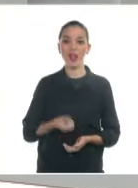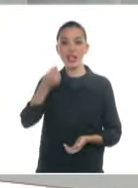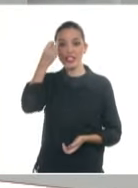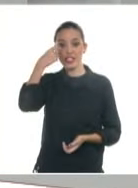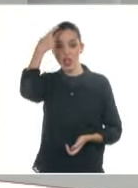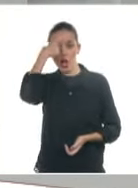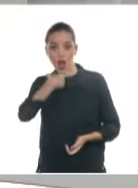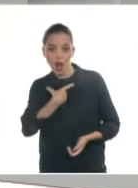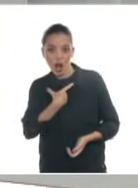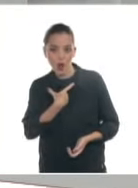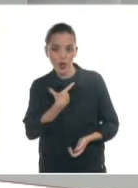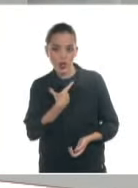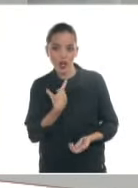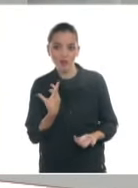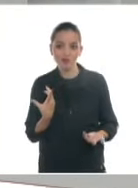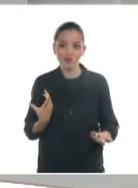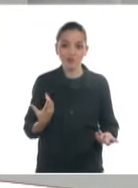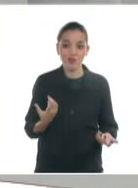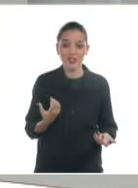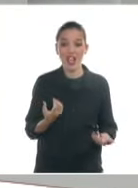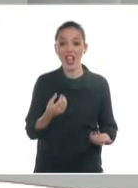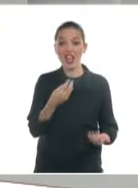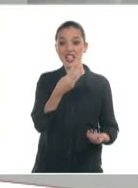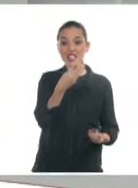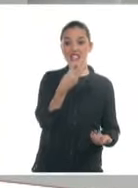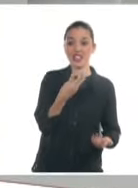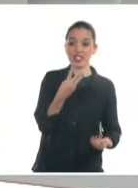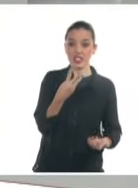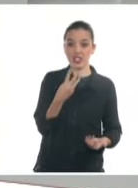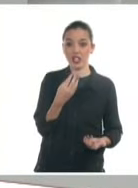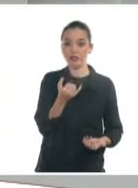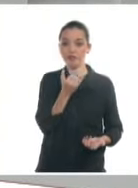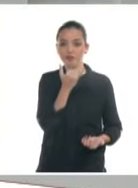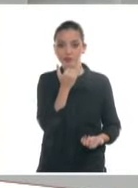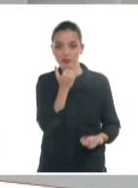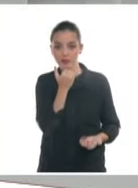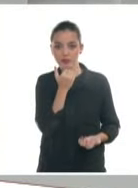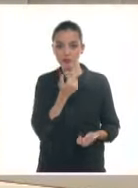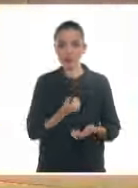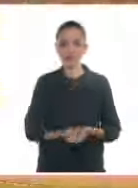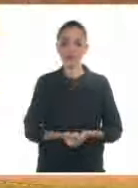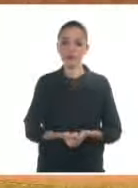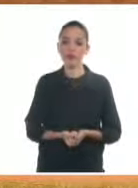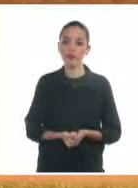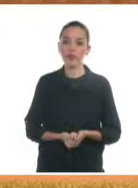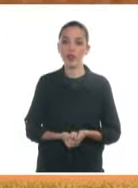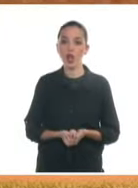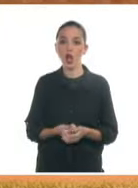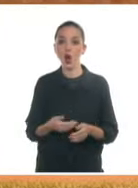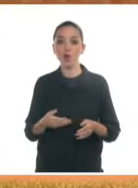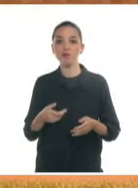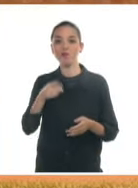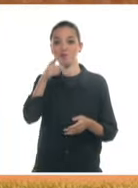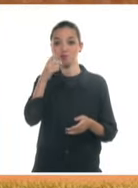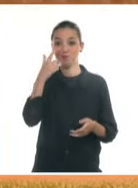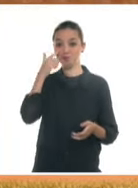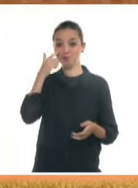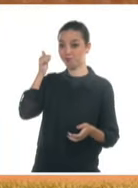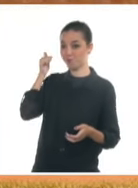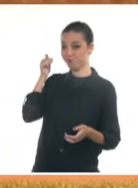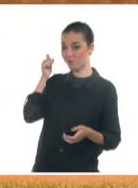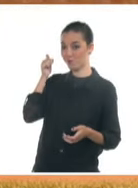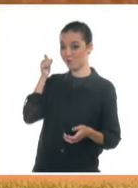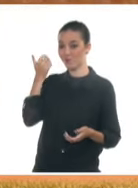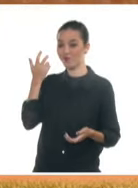línea en un partido que quedó sellado ayer. Se impuso a Santiago de Cuba esta mañana 8 carreras por 5. El abridor Luis Marrero fue respaldado